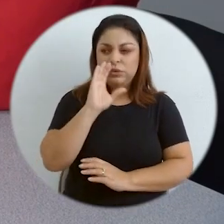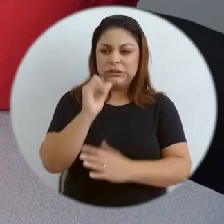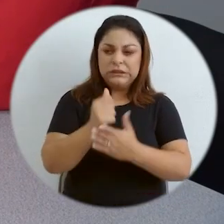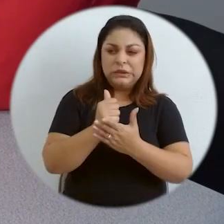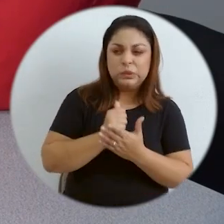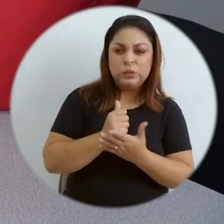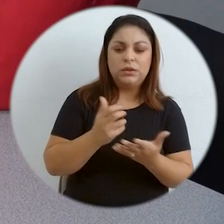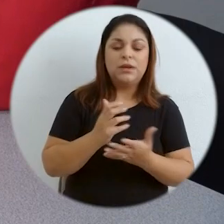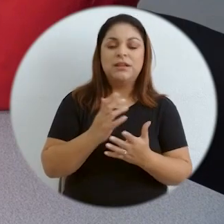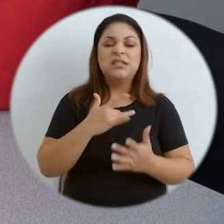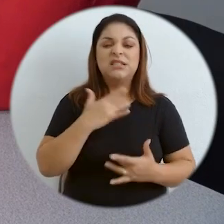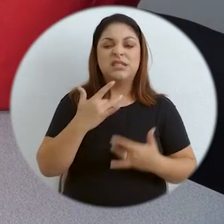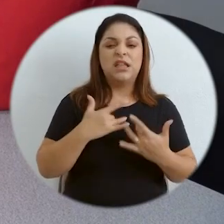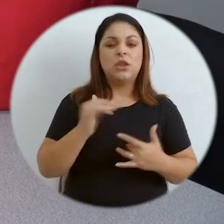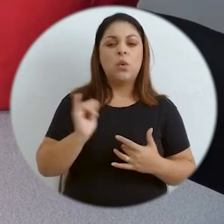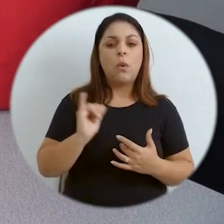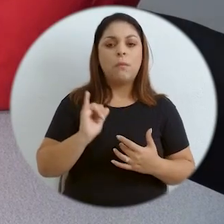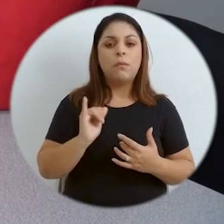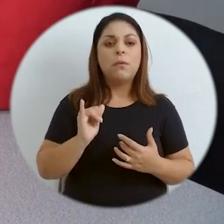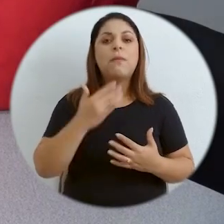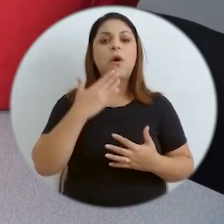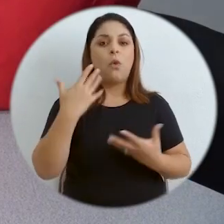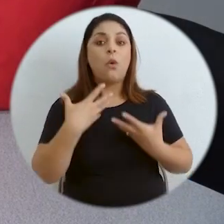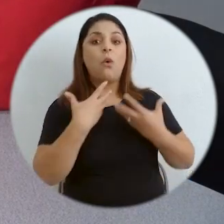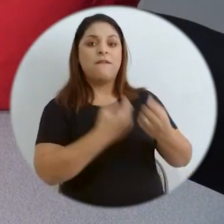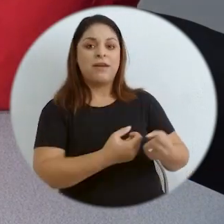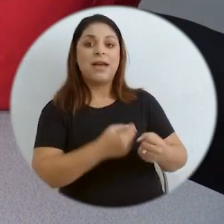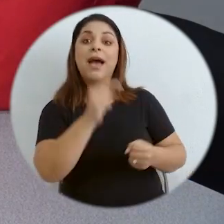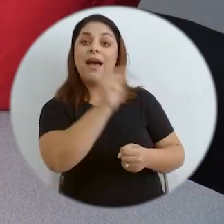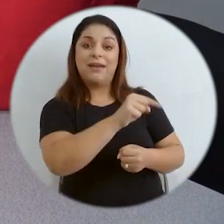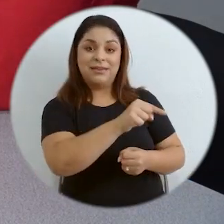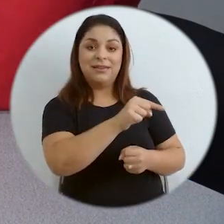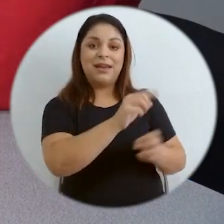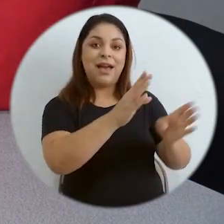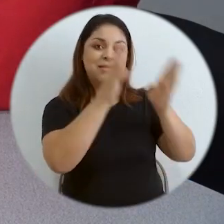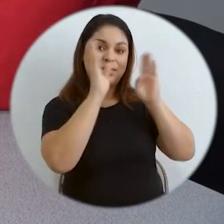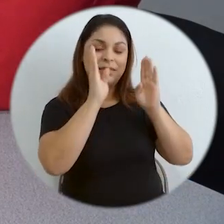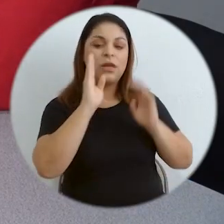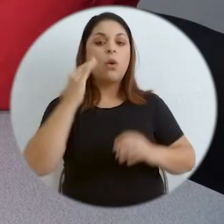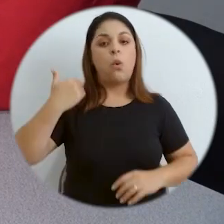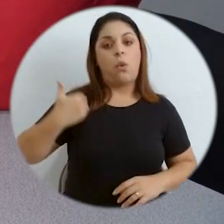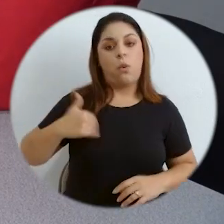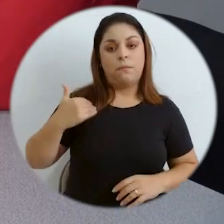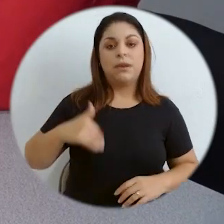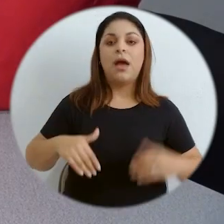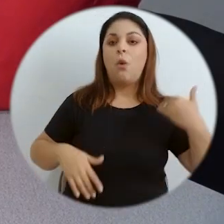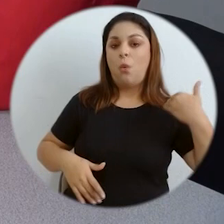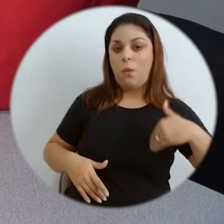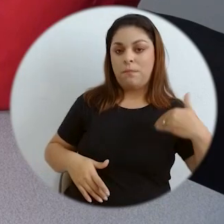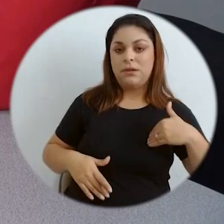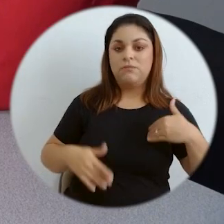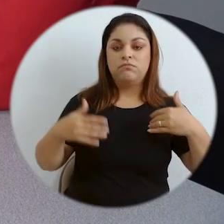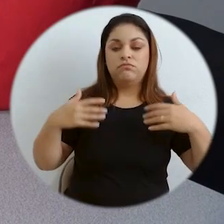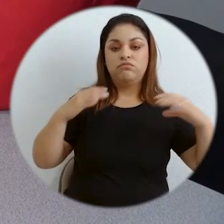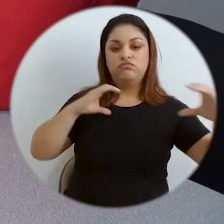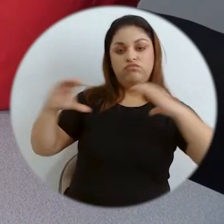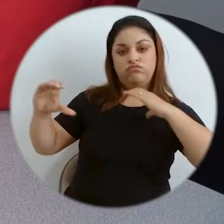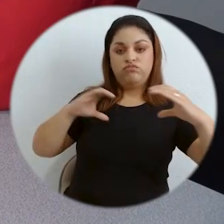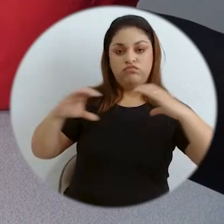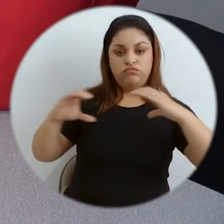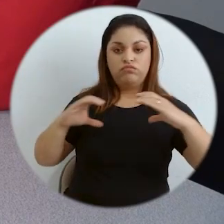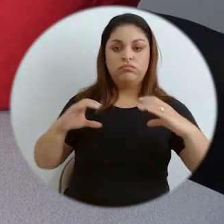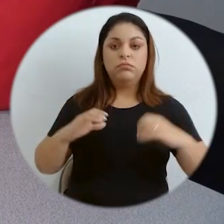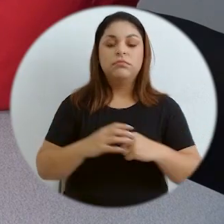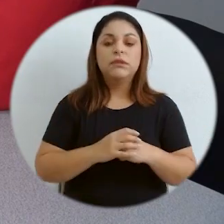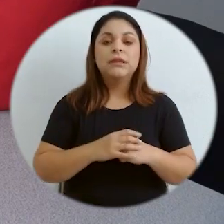ayuda, ¿verdad?, pueden sentirse un poco más en confianza sabiendo que ahí va a ser otro hombre el que le va a responder y le va